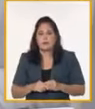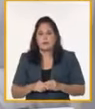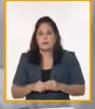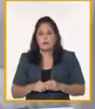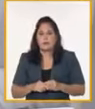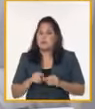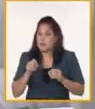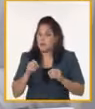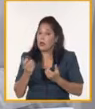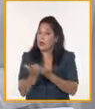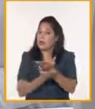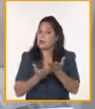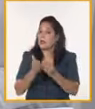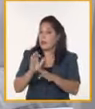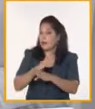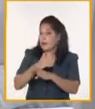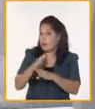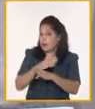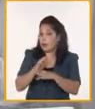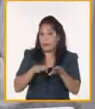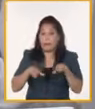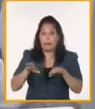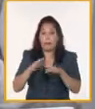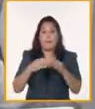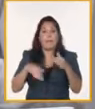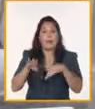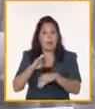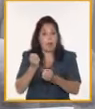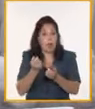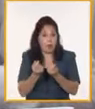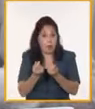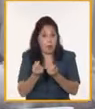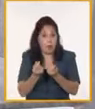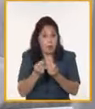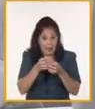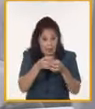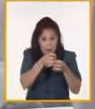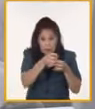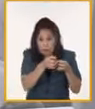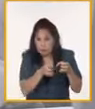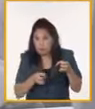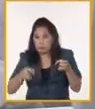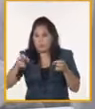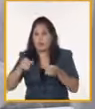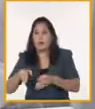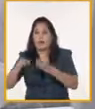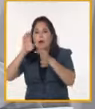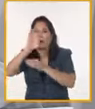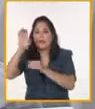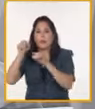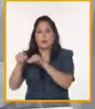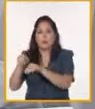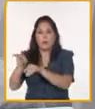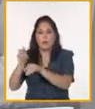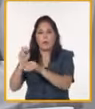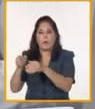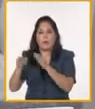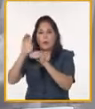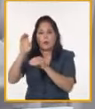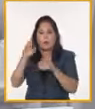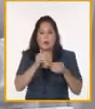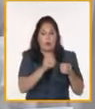intercambio que se llevaba en el Ministerio de economía va a pasar una parte de ella al ministerio al al nuevo instituto